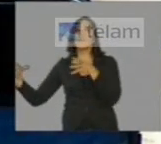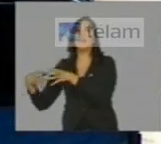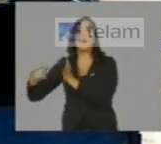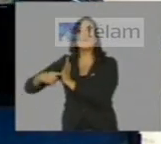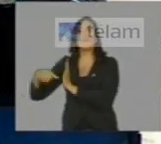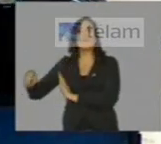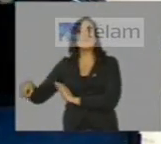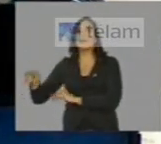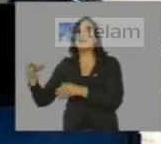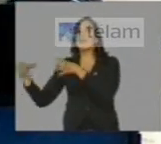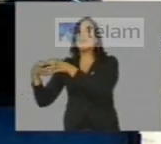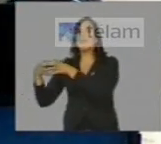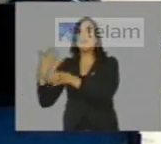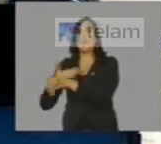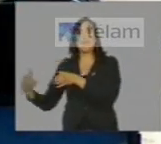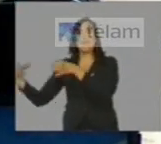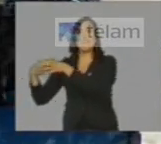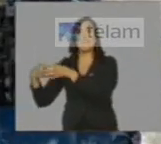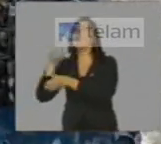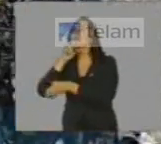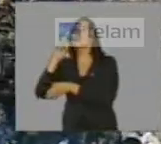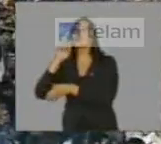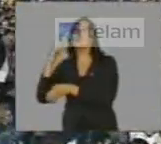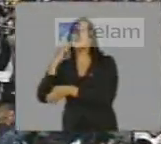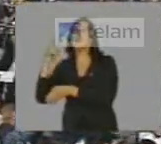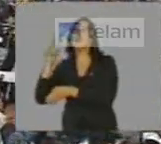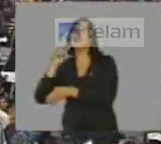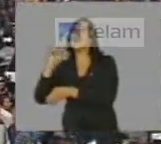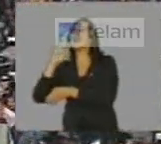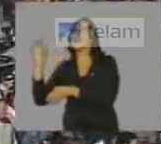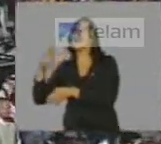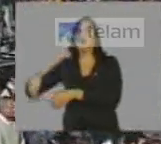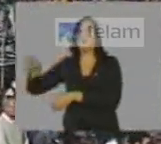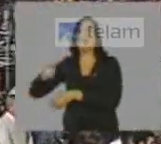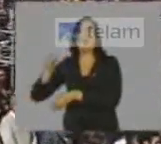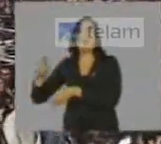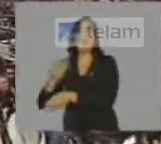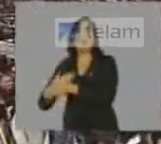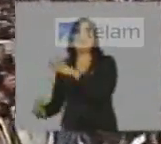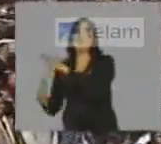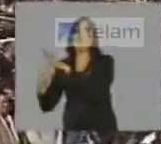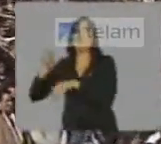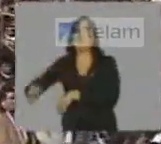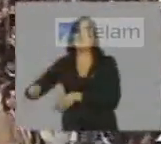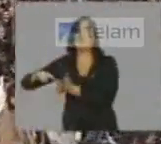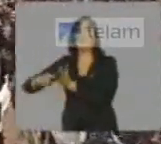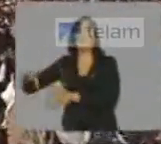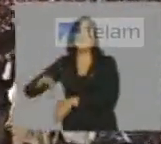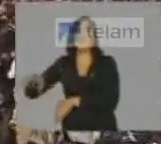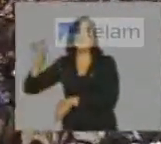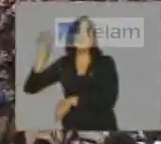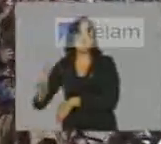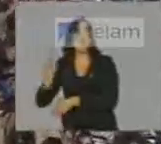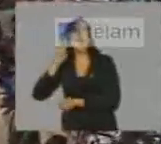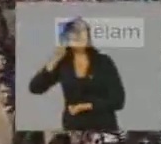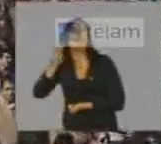Aires, desde ese modelo centralista, nunca contestaban las demandas populares y las necesidades del